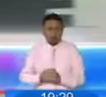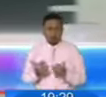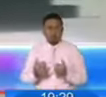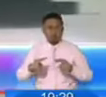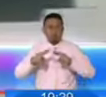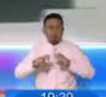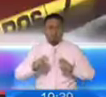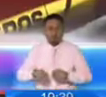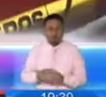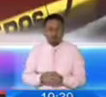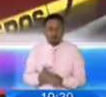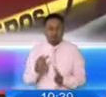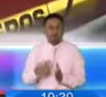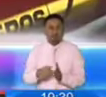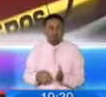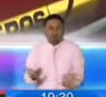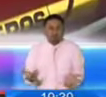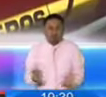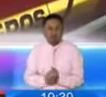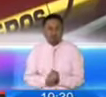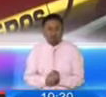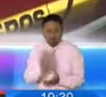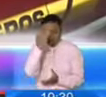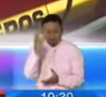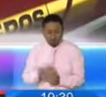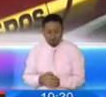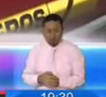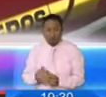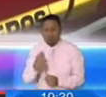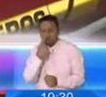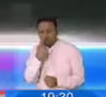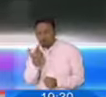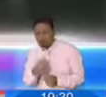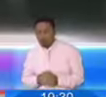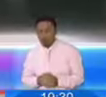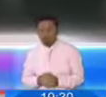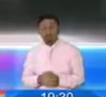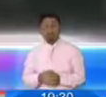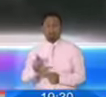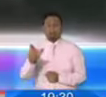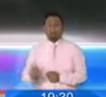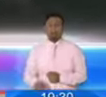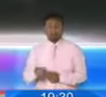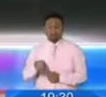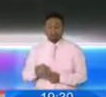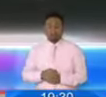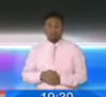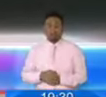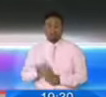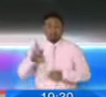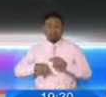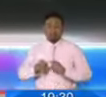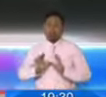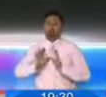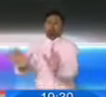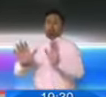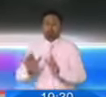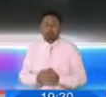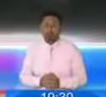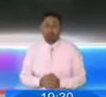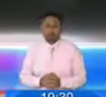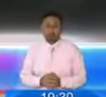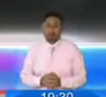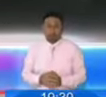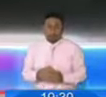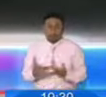investigaciones determinarán qué mismo pasó. Supuestamente algunos curiosos comentaron que el fallecido fue empujado por uno de sus amigos con quien